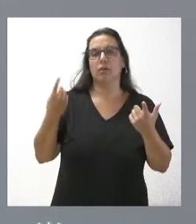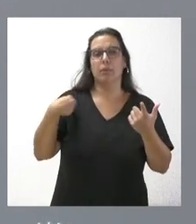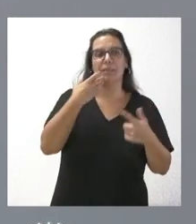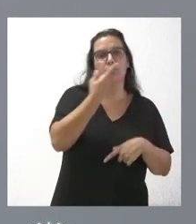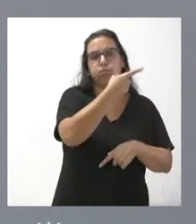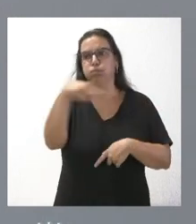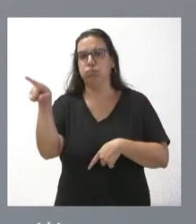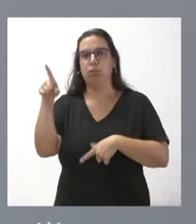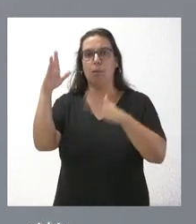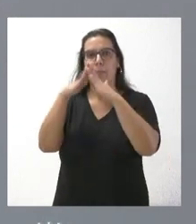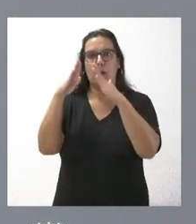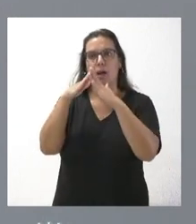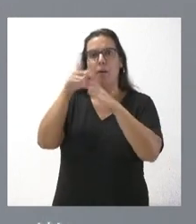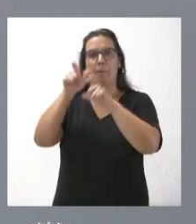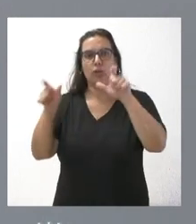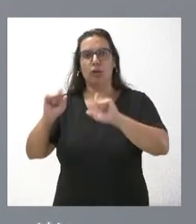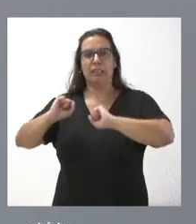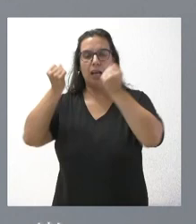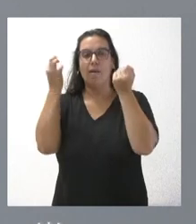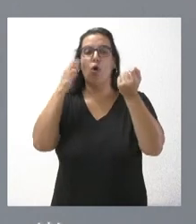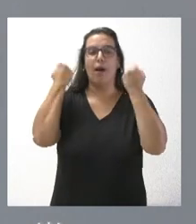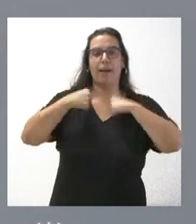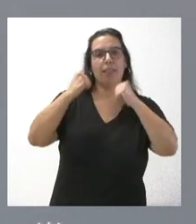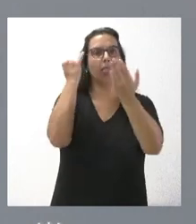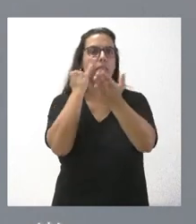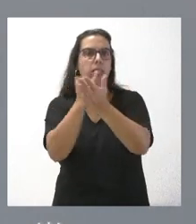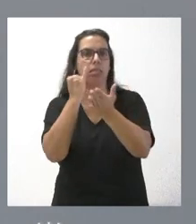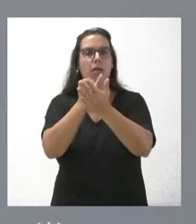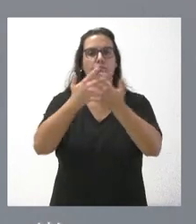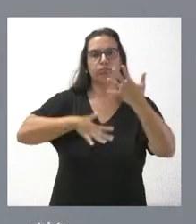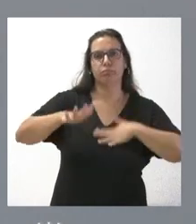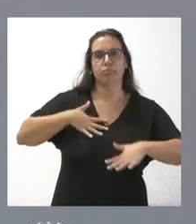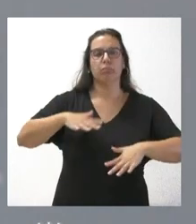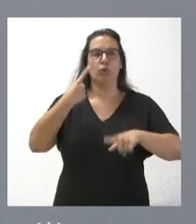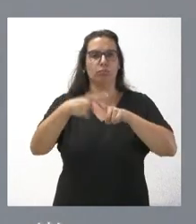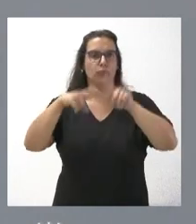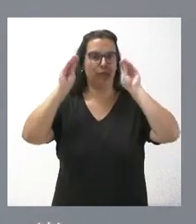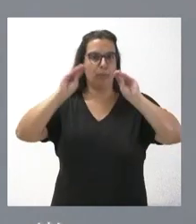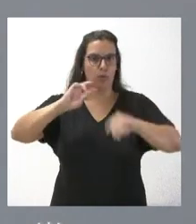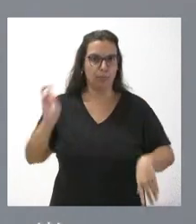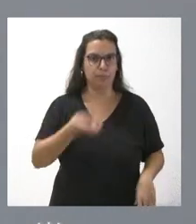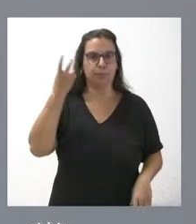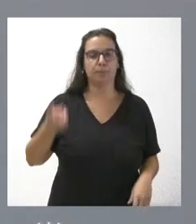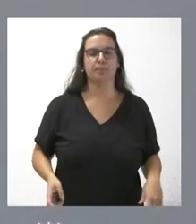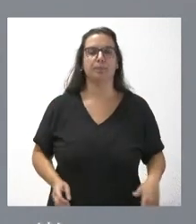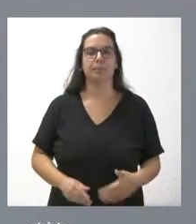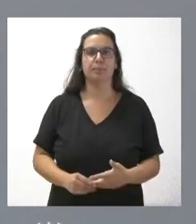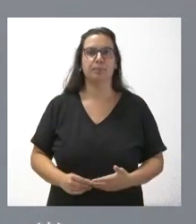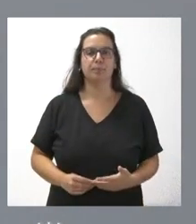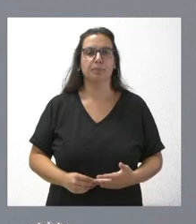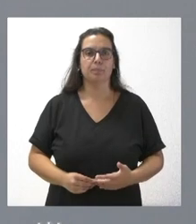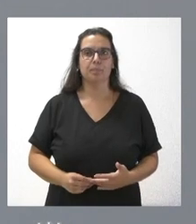población o la realización de ejercicios, simulacros, operativos preventivos o acciones formativas. En este